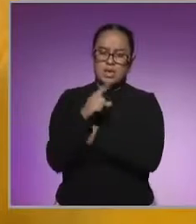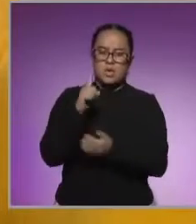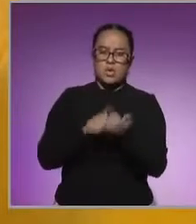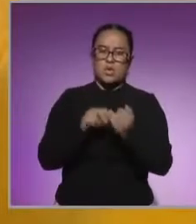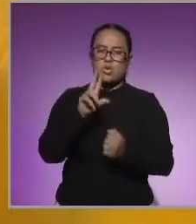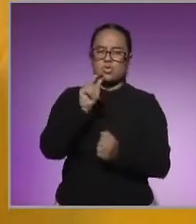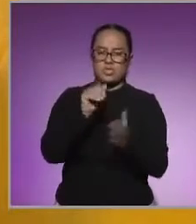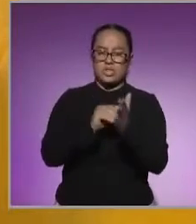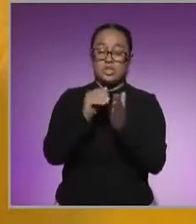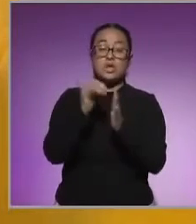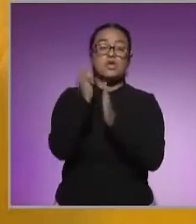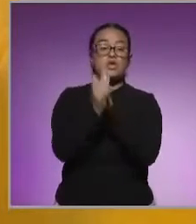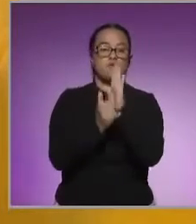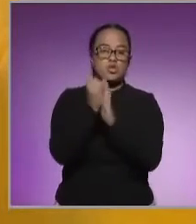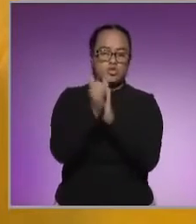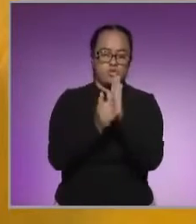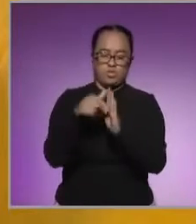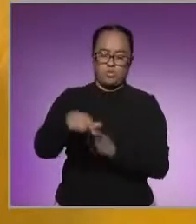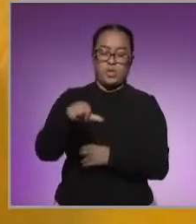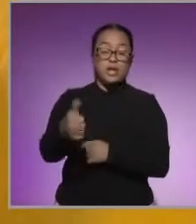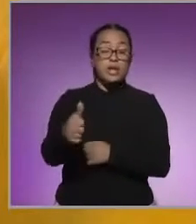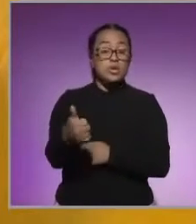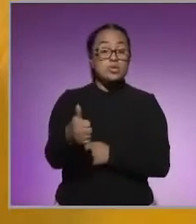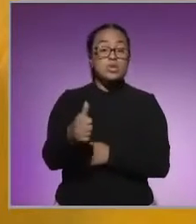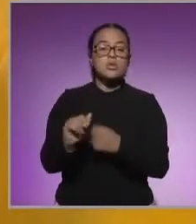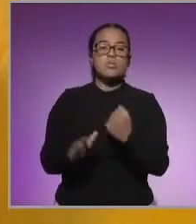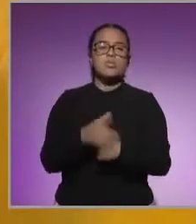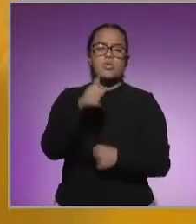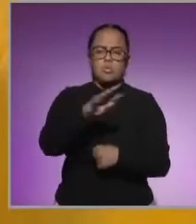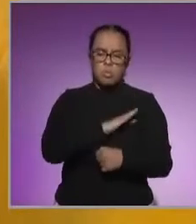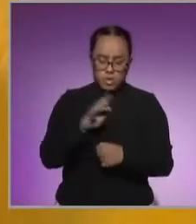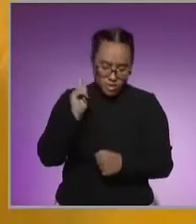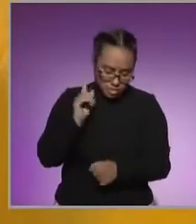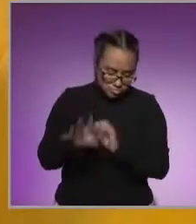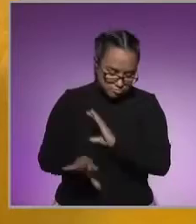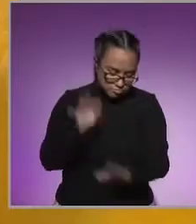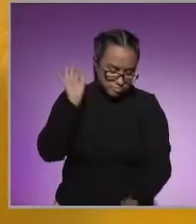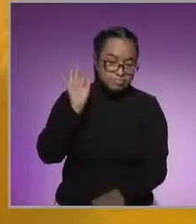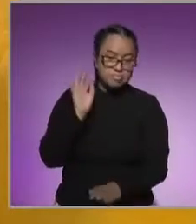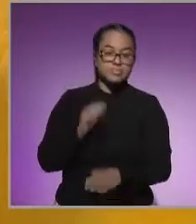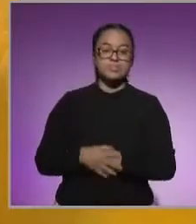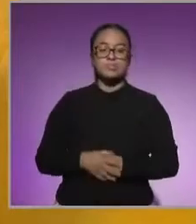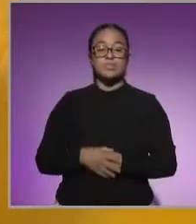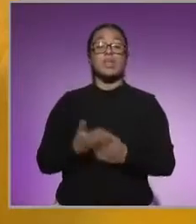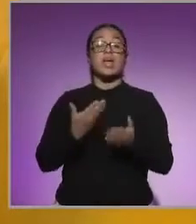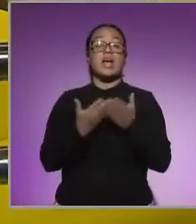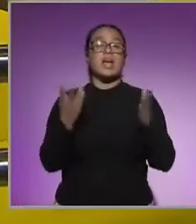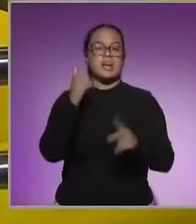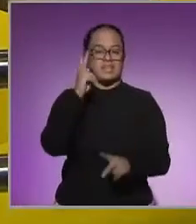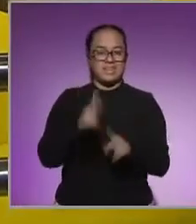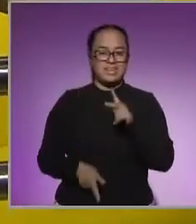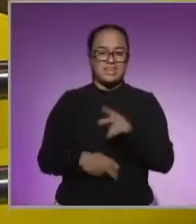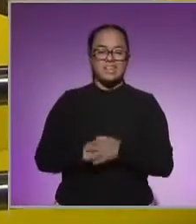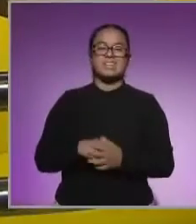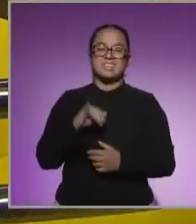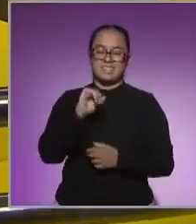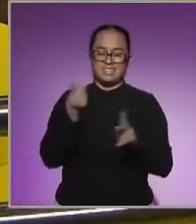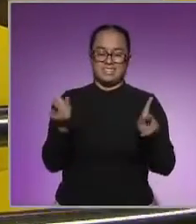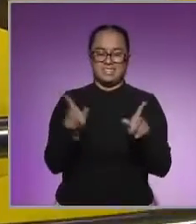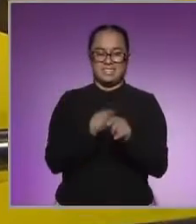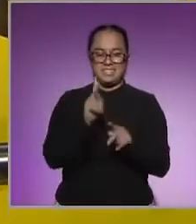el canal de youtube de el 11 porque ahí van a poder encontrarla mientras tanto nos vamos a un corte aún sea un